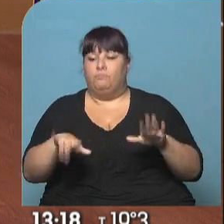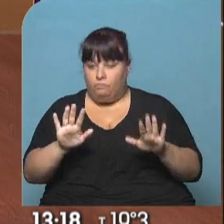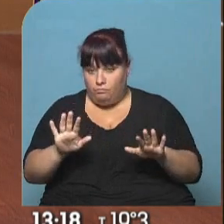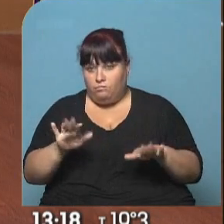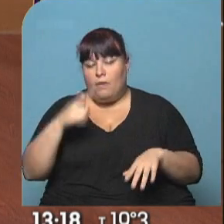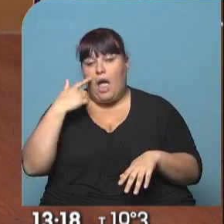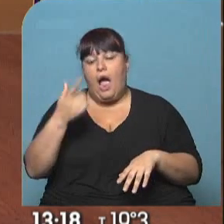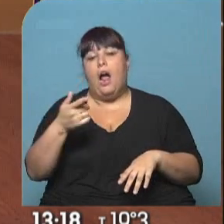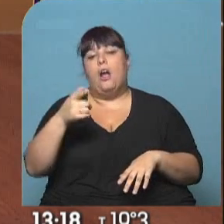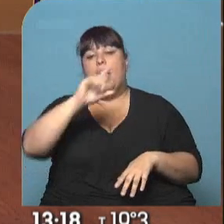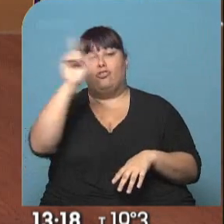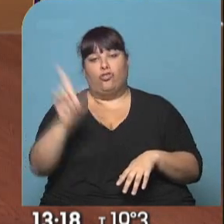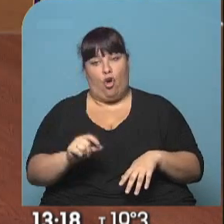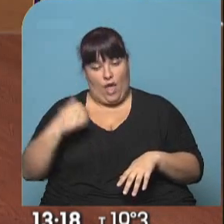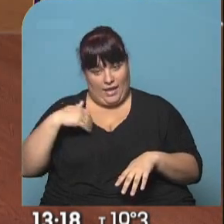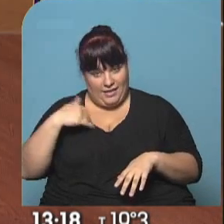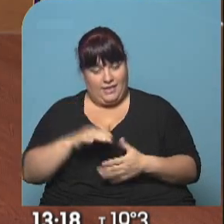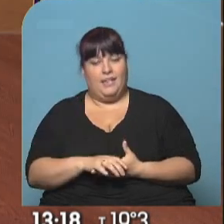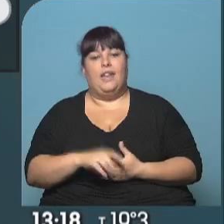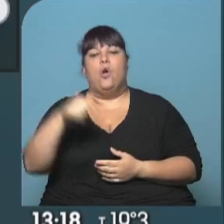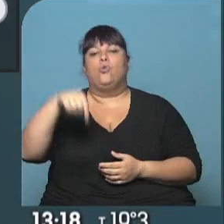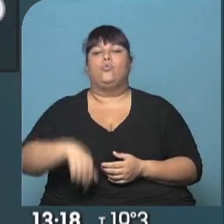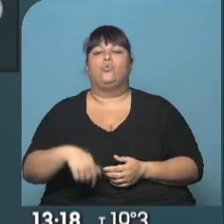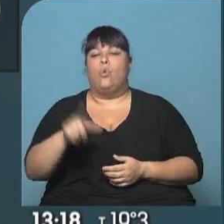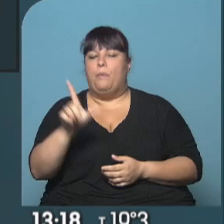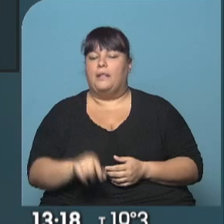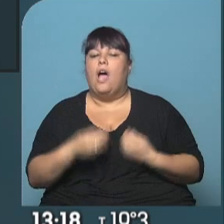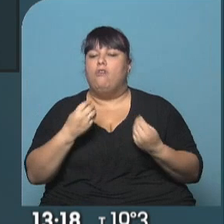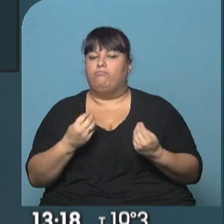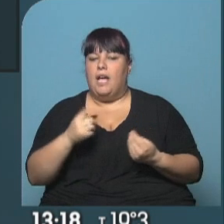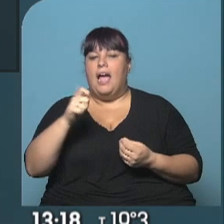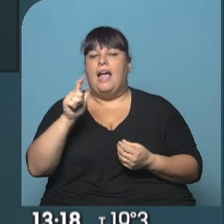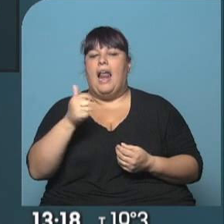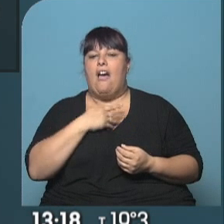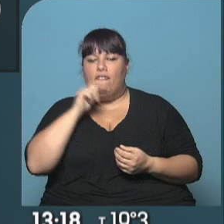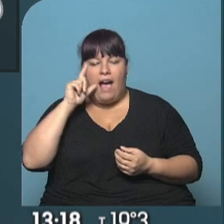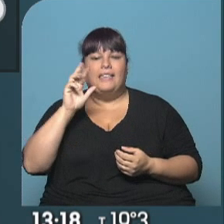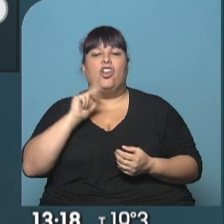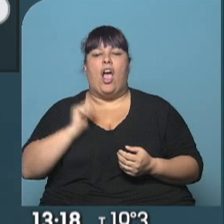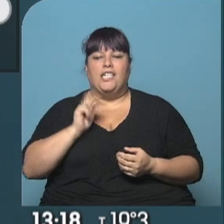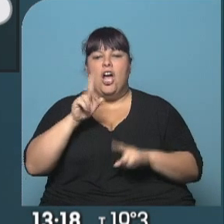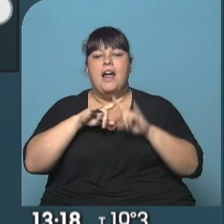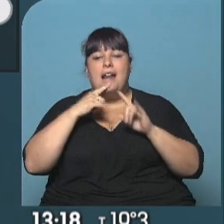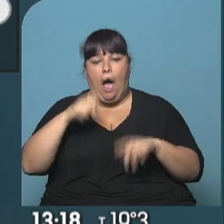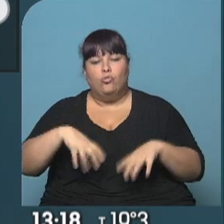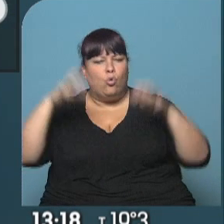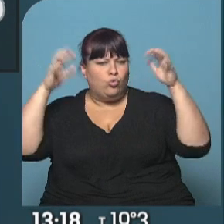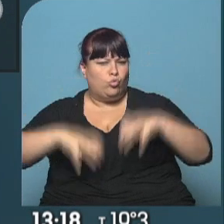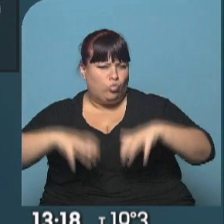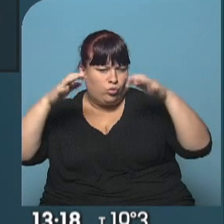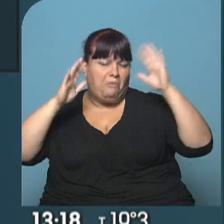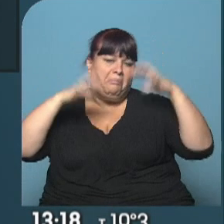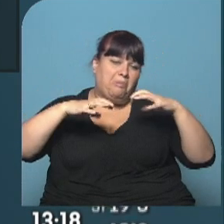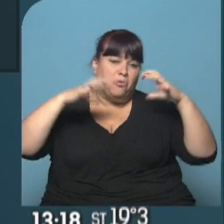vamos a recorrer el país yendo al sur de la Patagonia. ¿Qué nos dice? Tendremos en Calafate, Río Gallegos y Rawson precipitaciones de